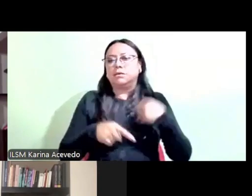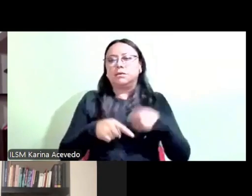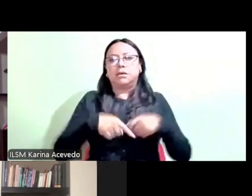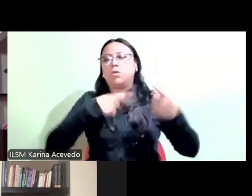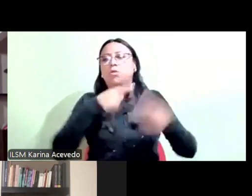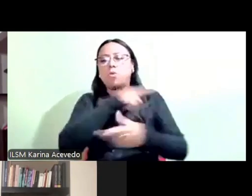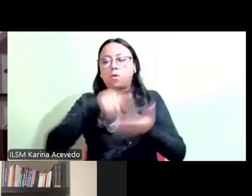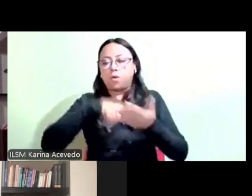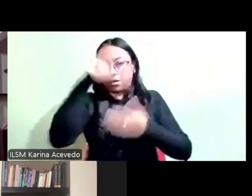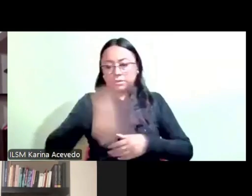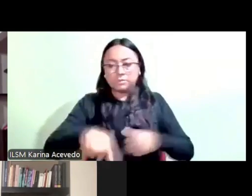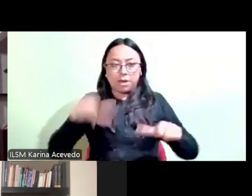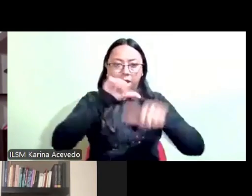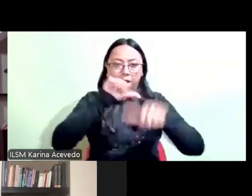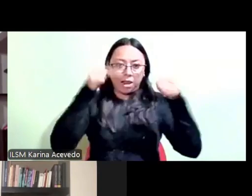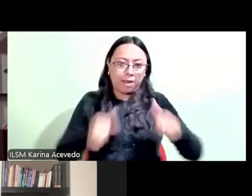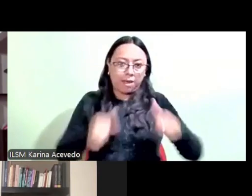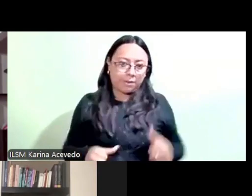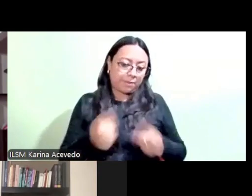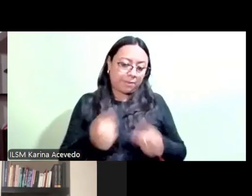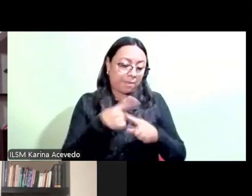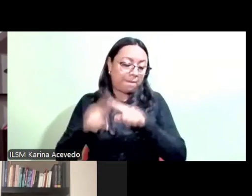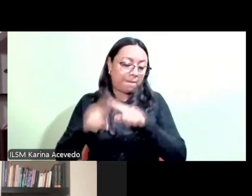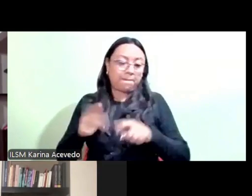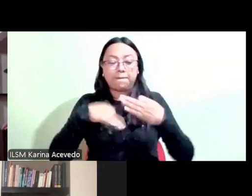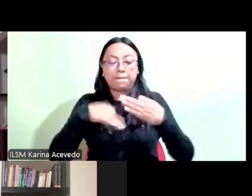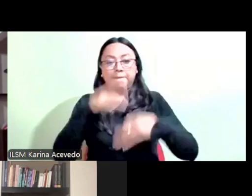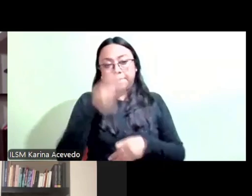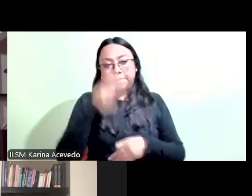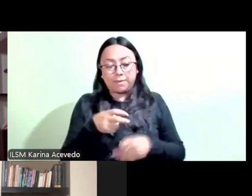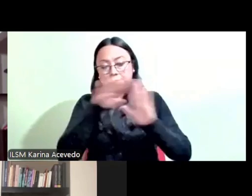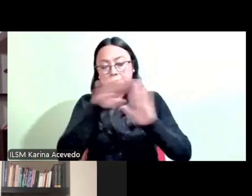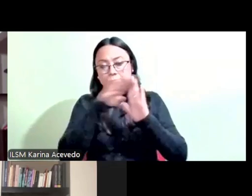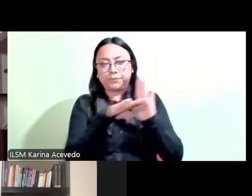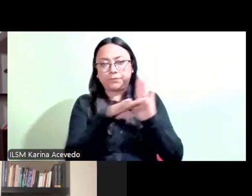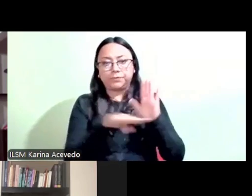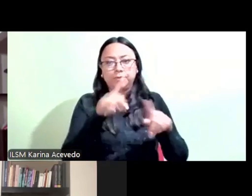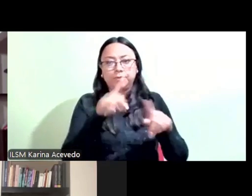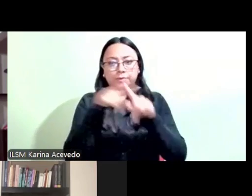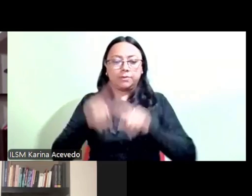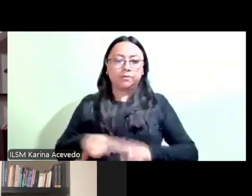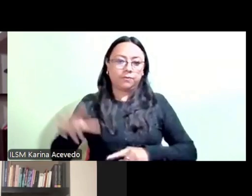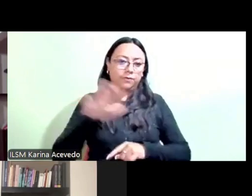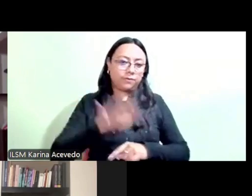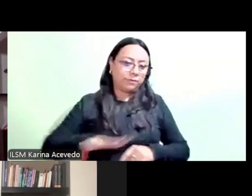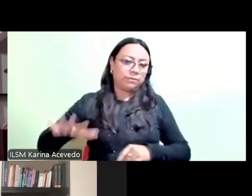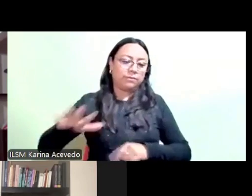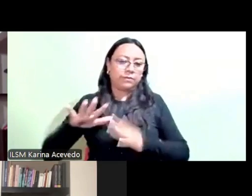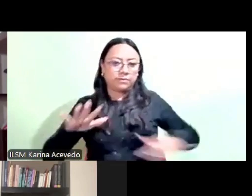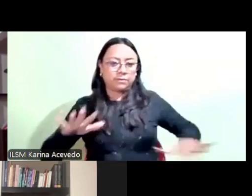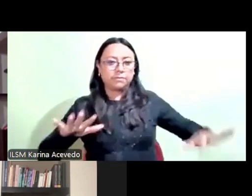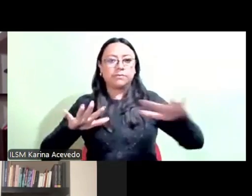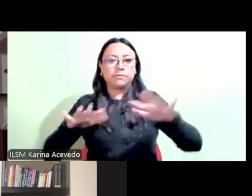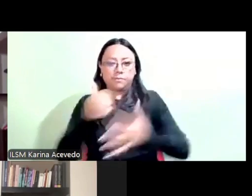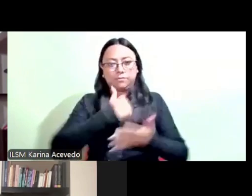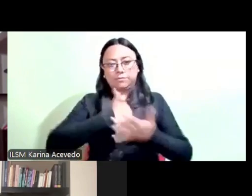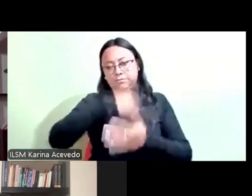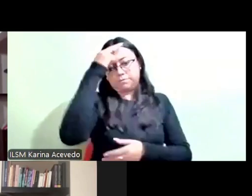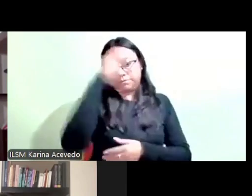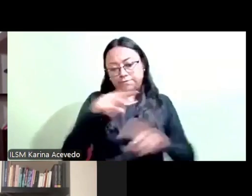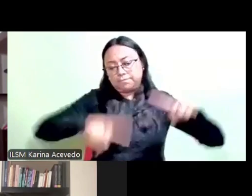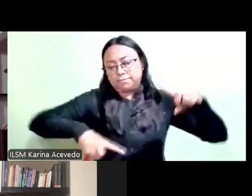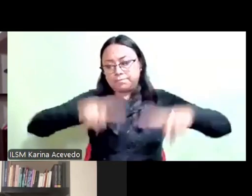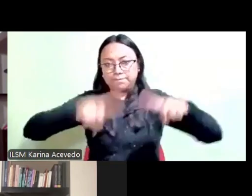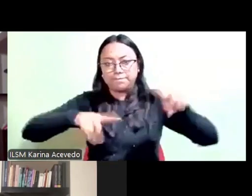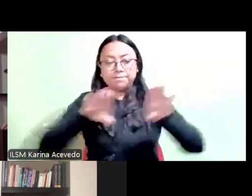programa de desarrollo urbano, en donde se establece la consolidación de las distintas áreas de la ciudad de acuerdo con su vocación y miras a un